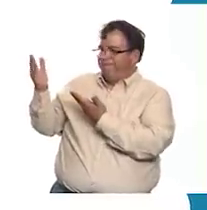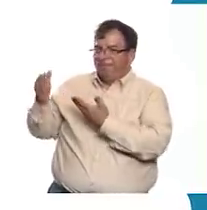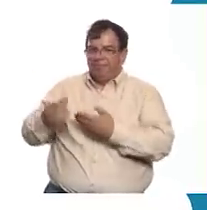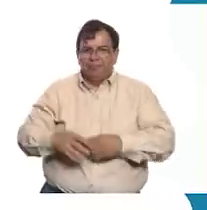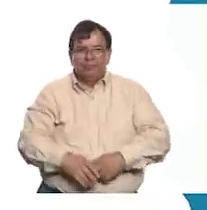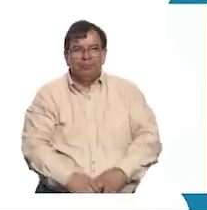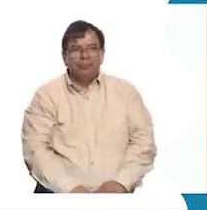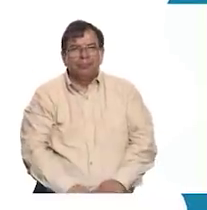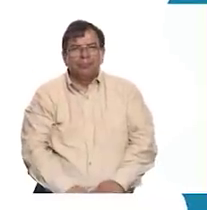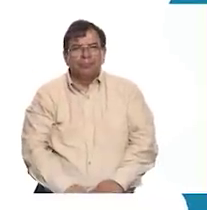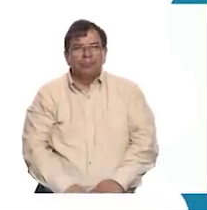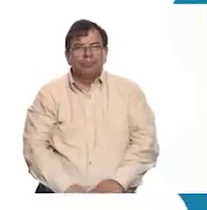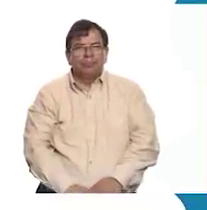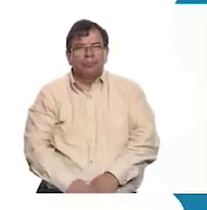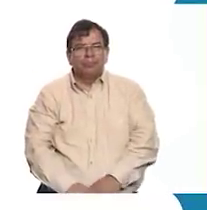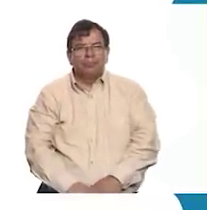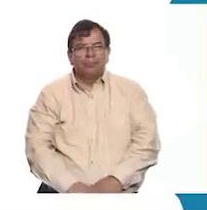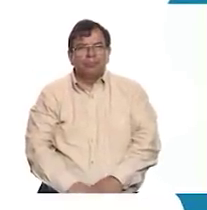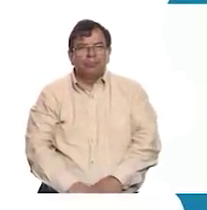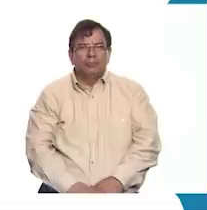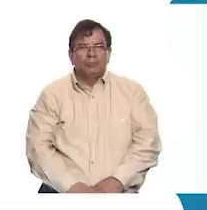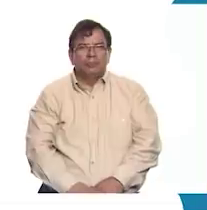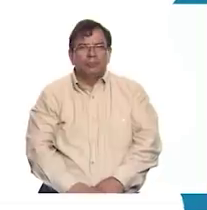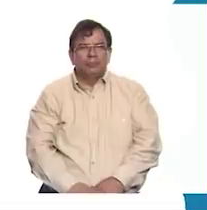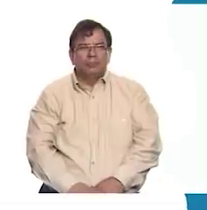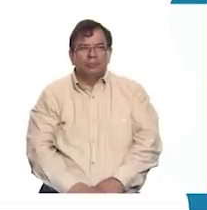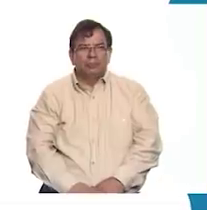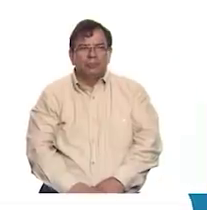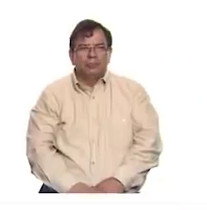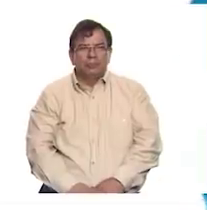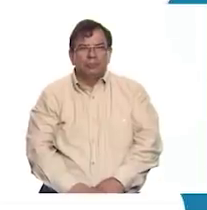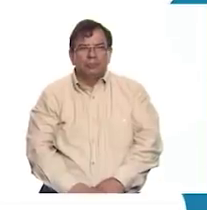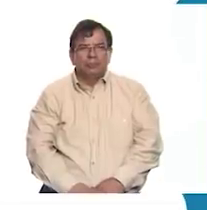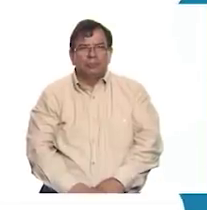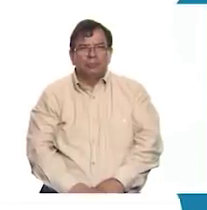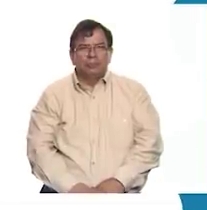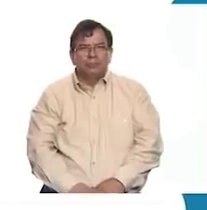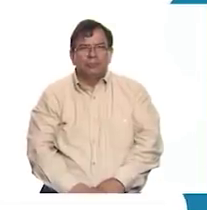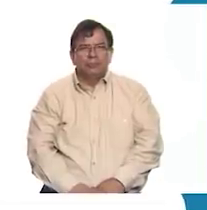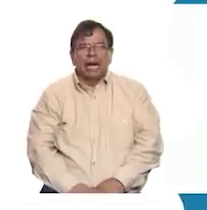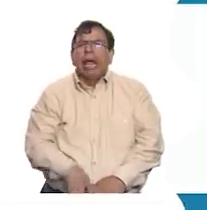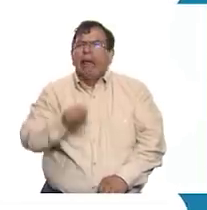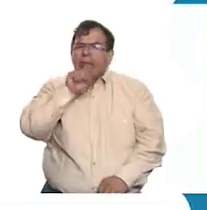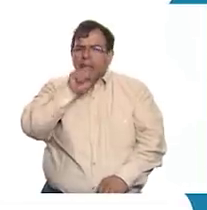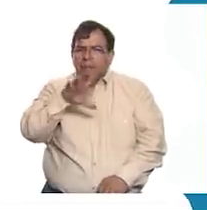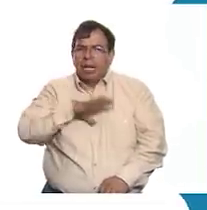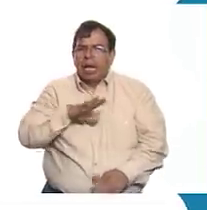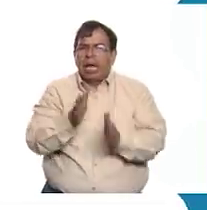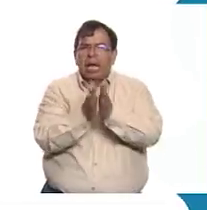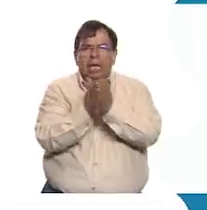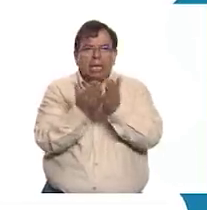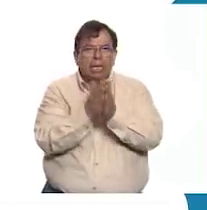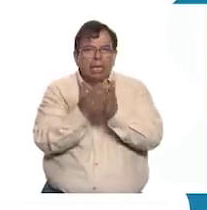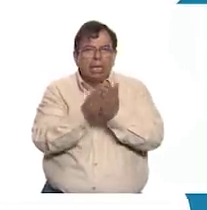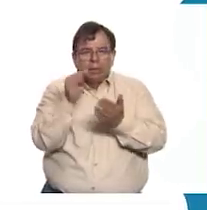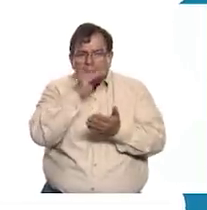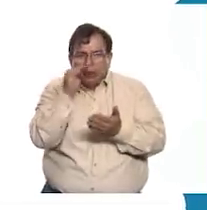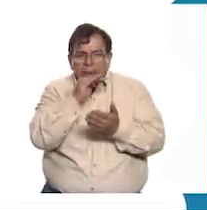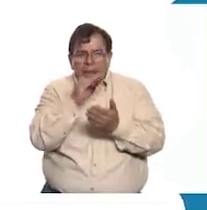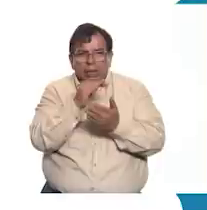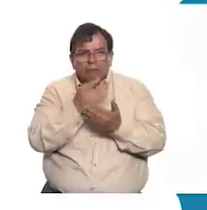55 41 72 04 13 con 100 líneas. También puedes encontrar los libros de texto en la